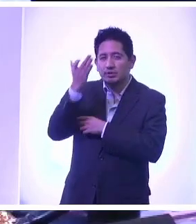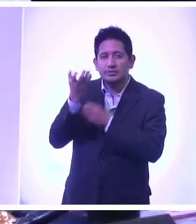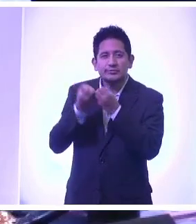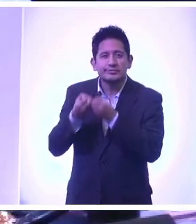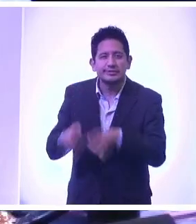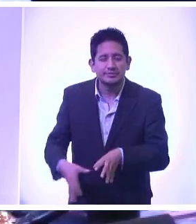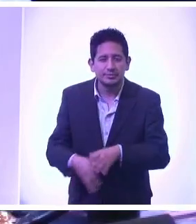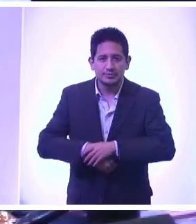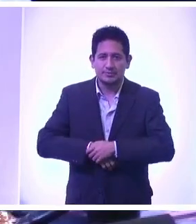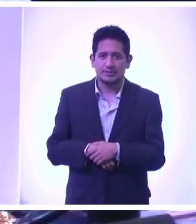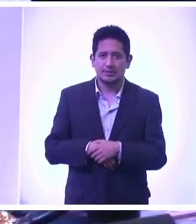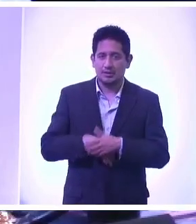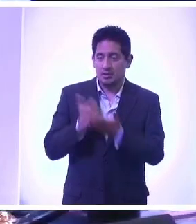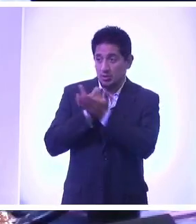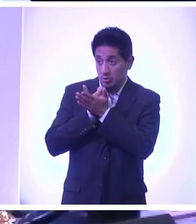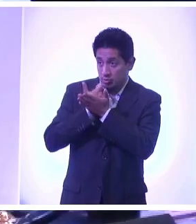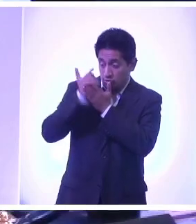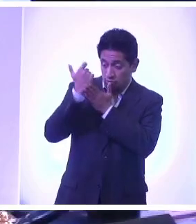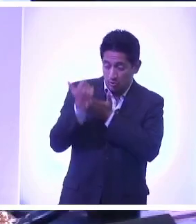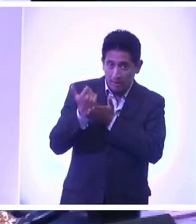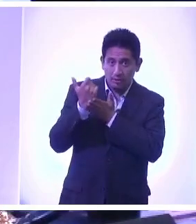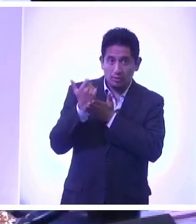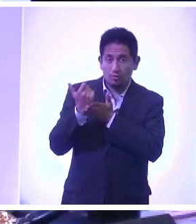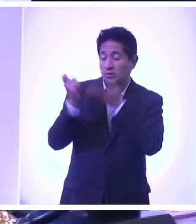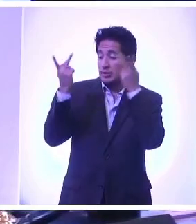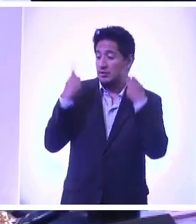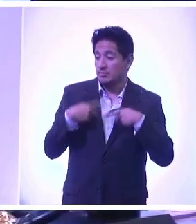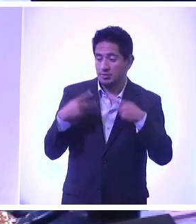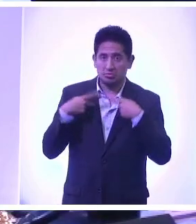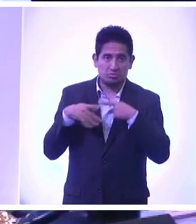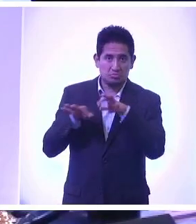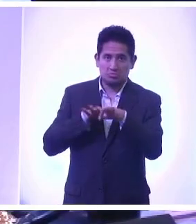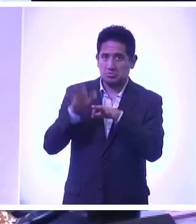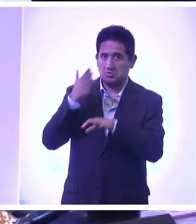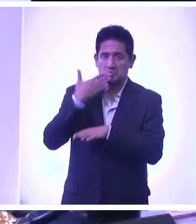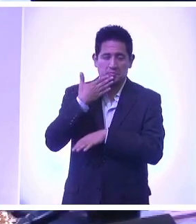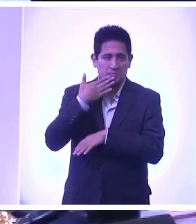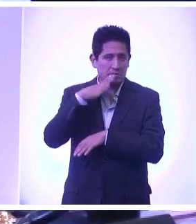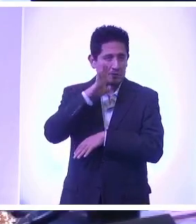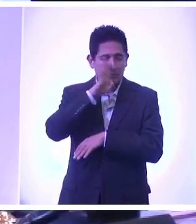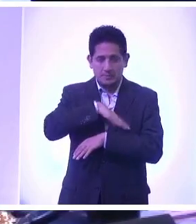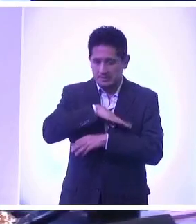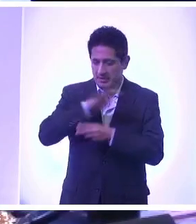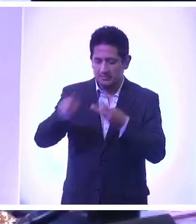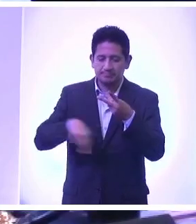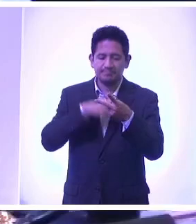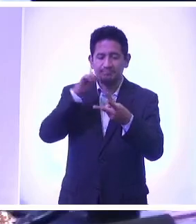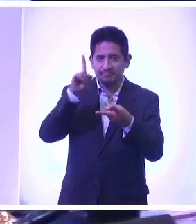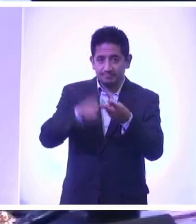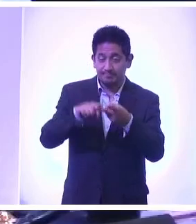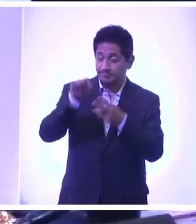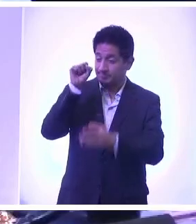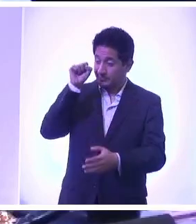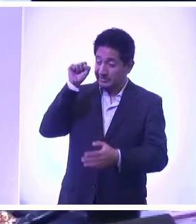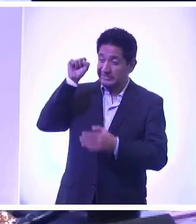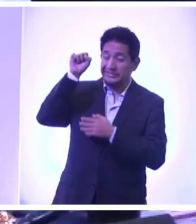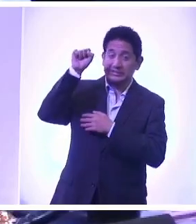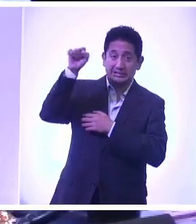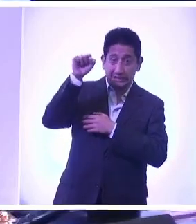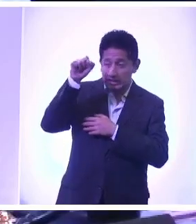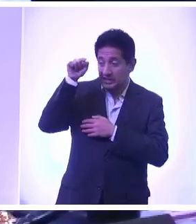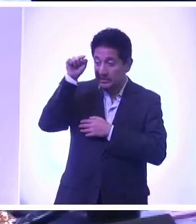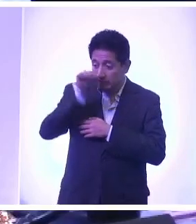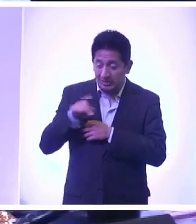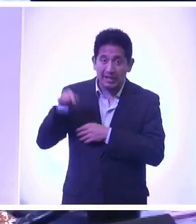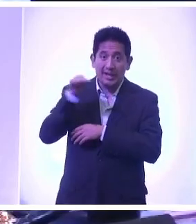tiempo sueldos de personas que realmente no están trabajando el sindicalismo en México que tiene que evolucionar necesariamente para